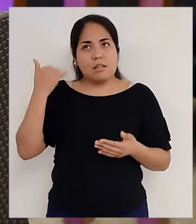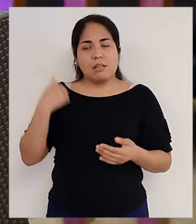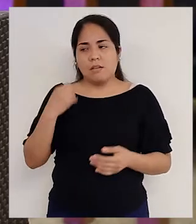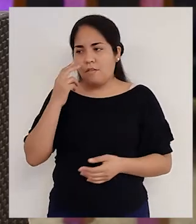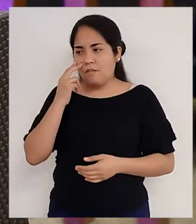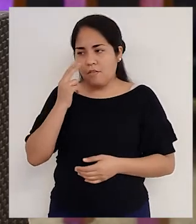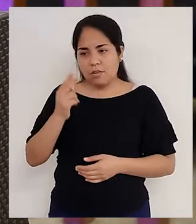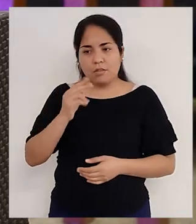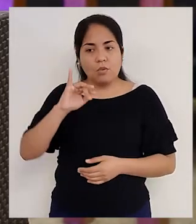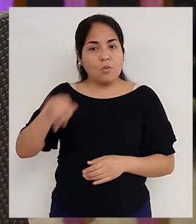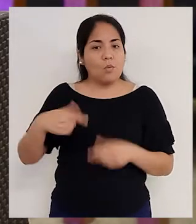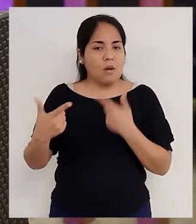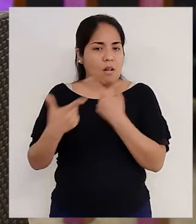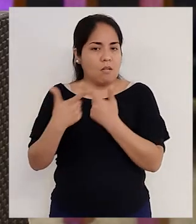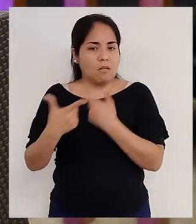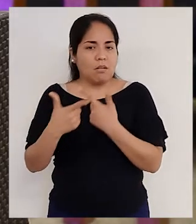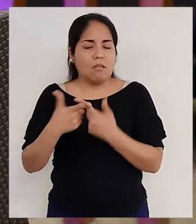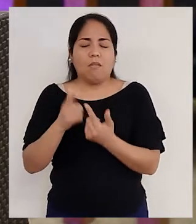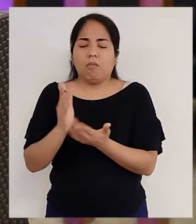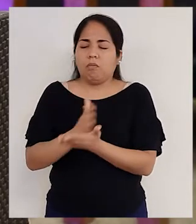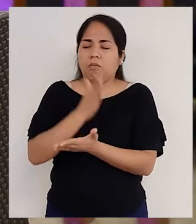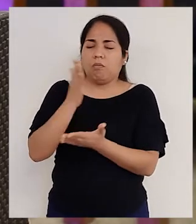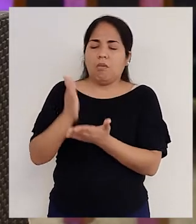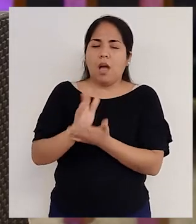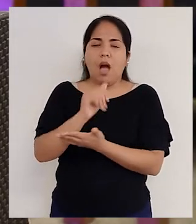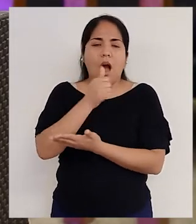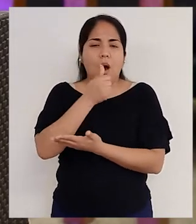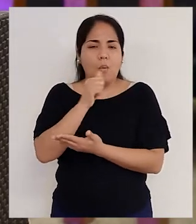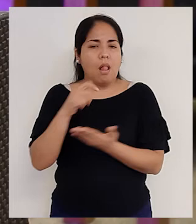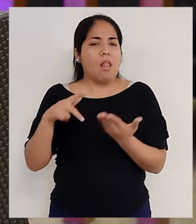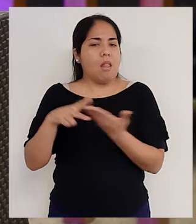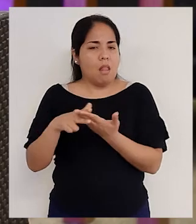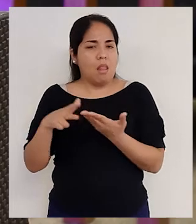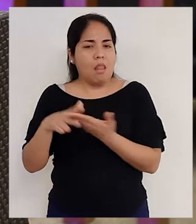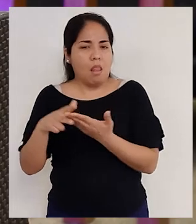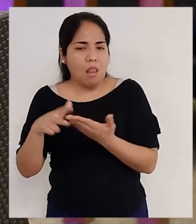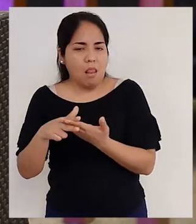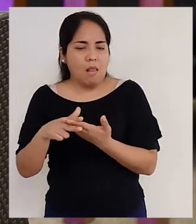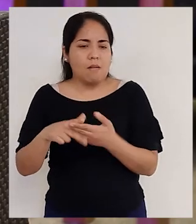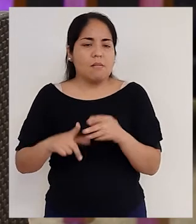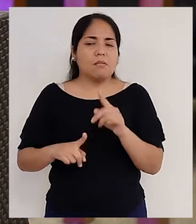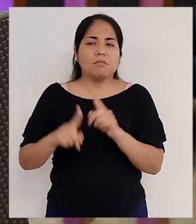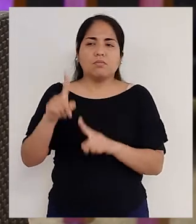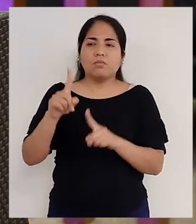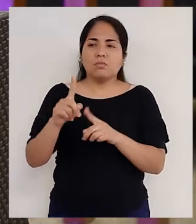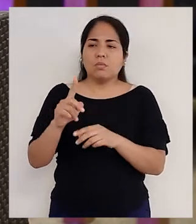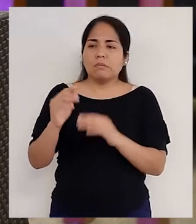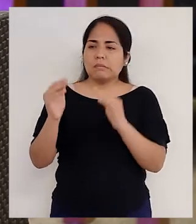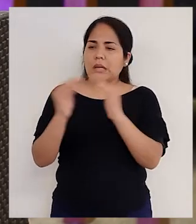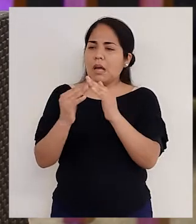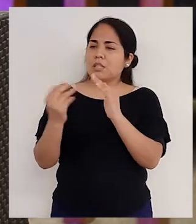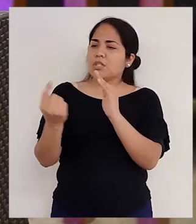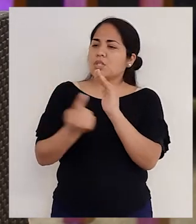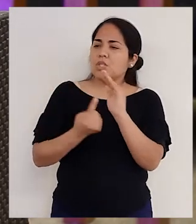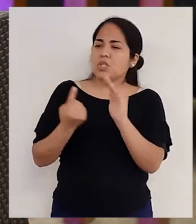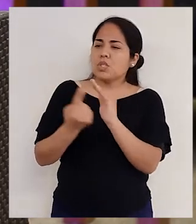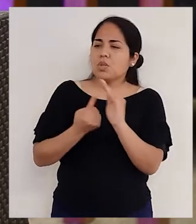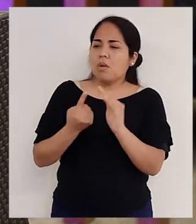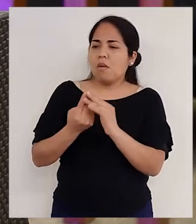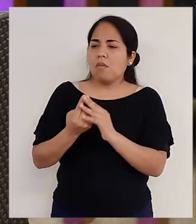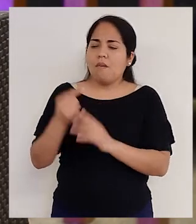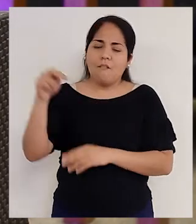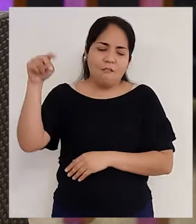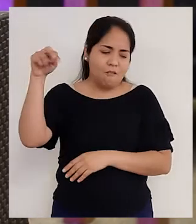visto el gran problema que existe en San Juan de Lurigancho con el tema del agua. Y veíamos que personas que vivían a veces solos,